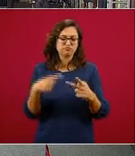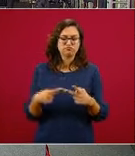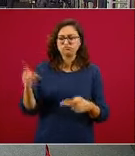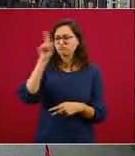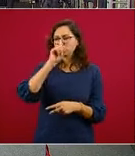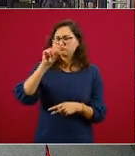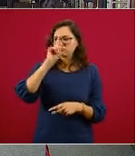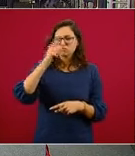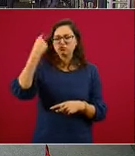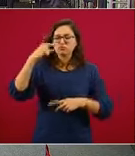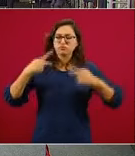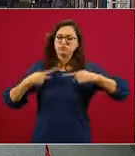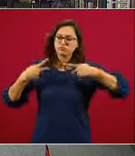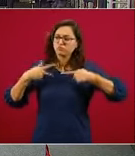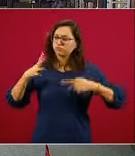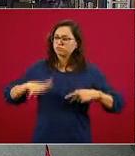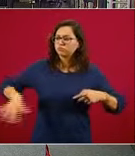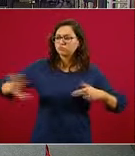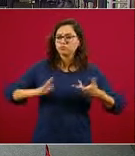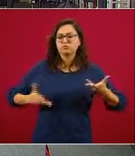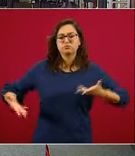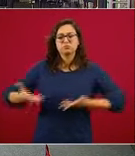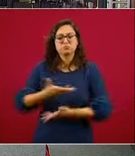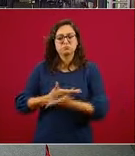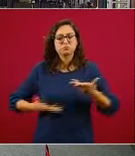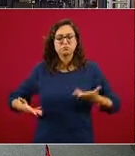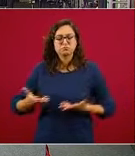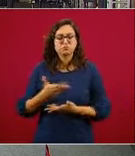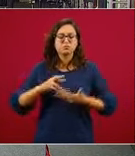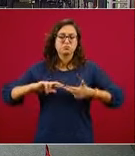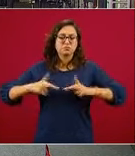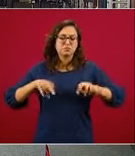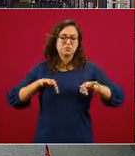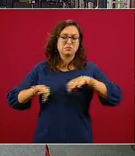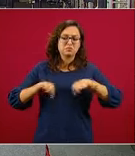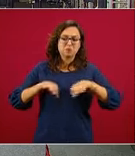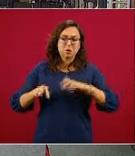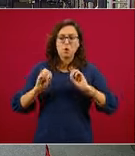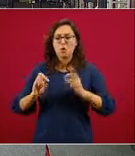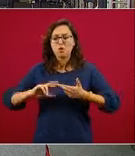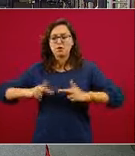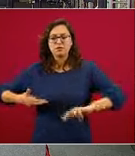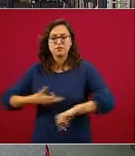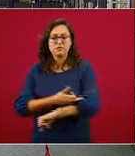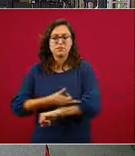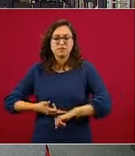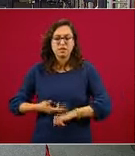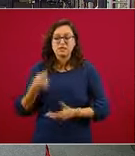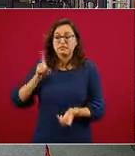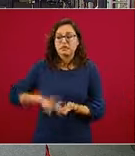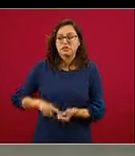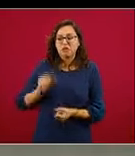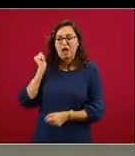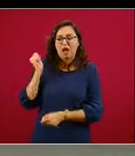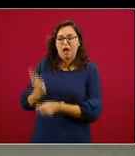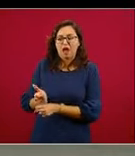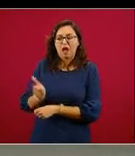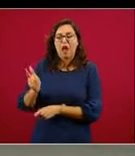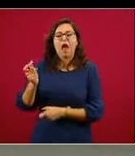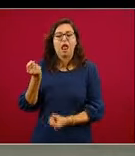la gente que convive, ya sea en una relación laboral o en una relación familiar, con alguna persona que tiene una